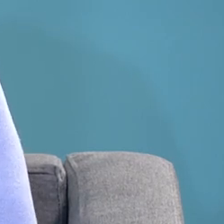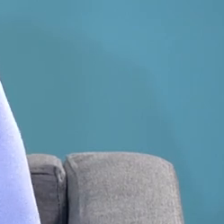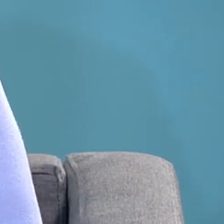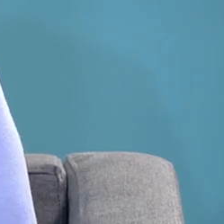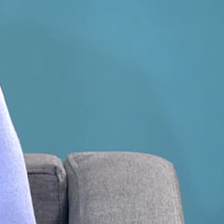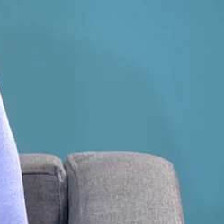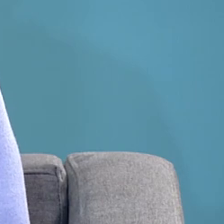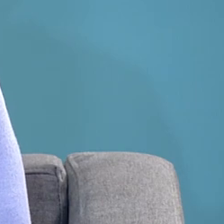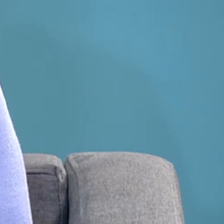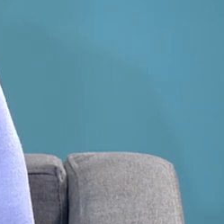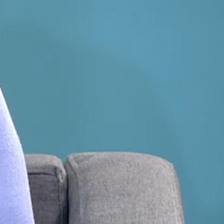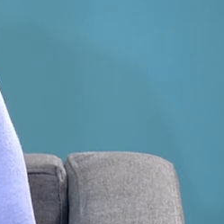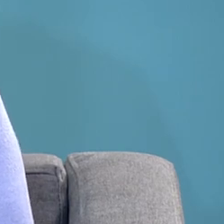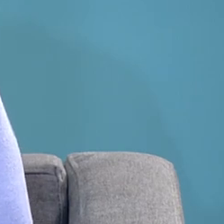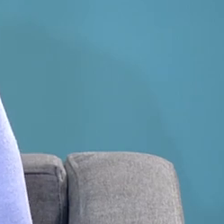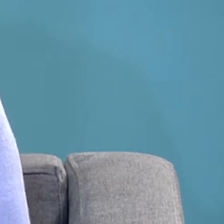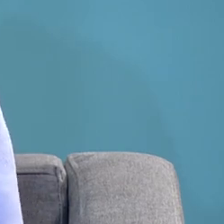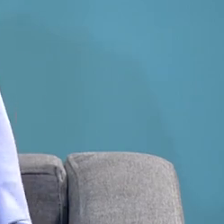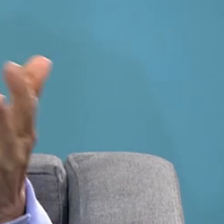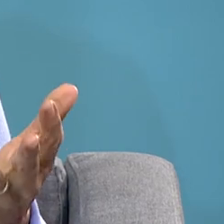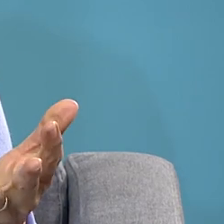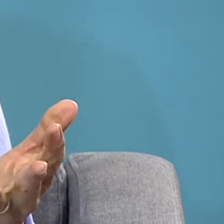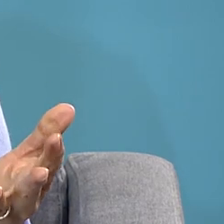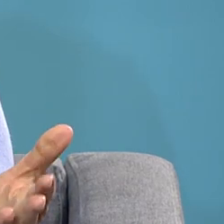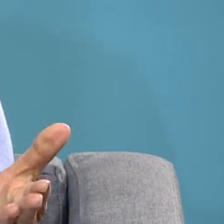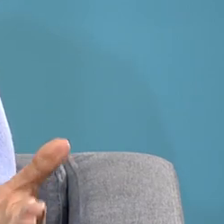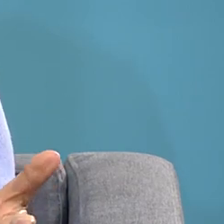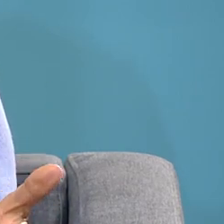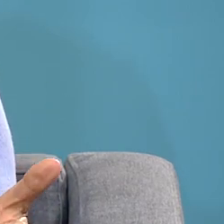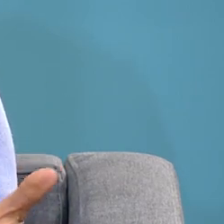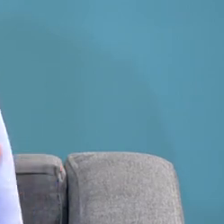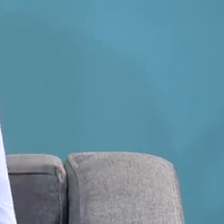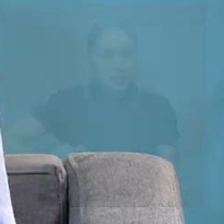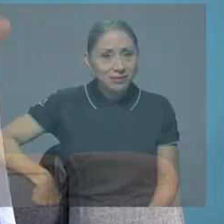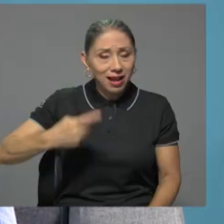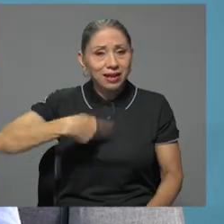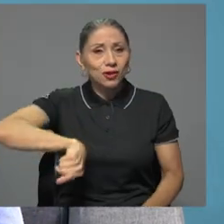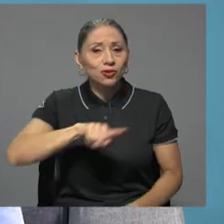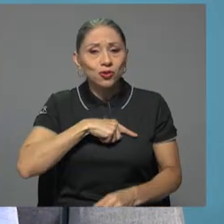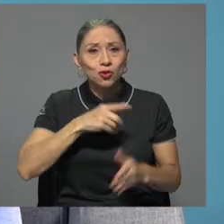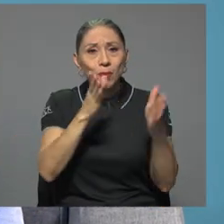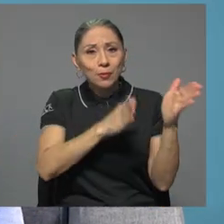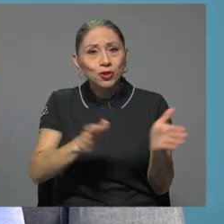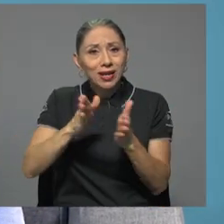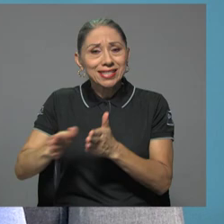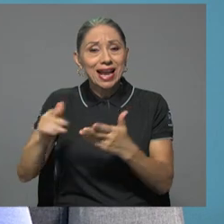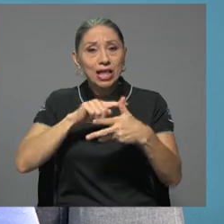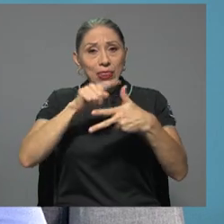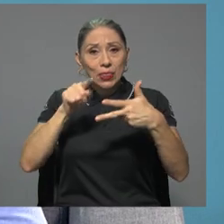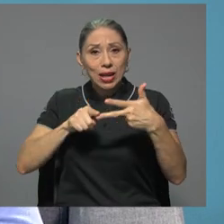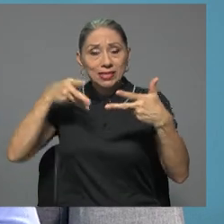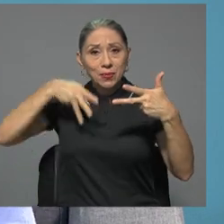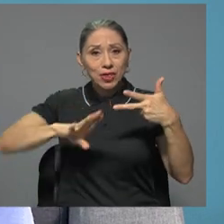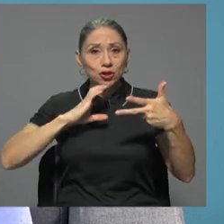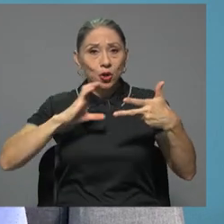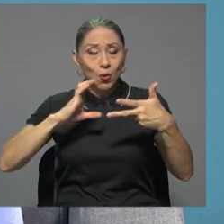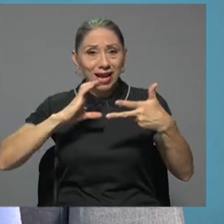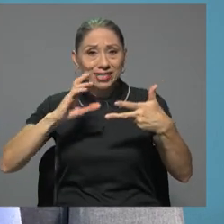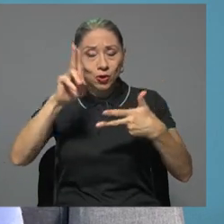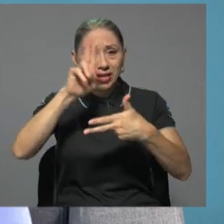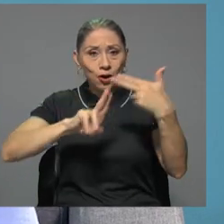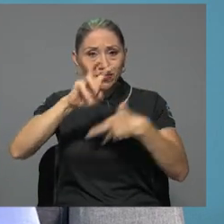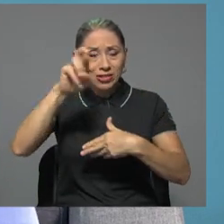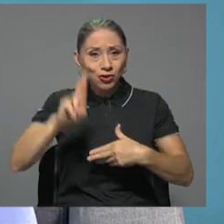para lo que será el gran debate presidencial que nosotros vamos a organizar en los tres medios de comunicación la universidad de costa rica a